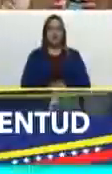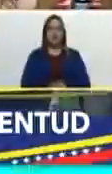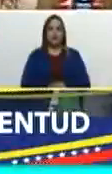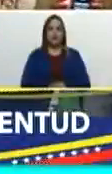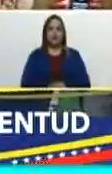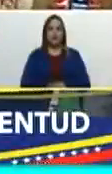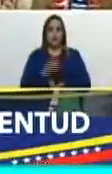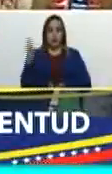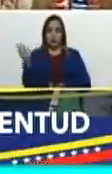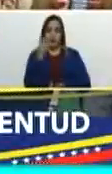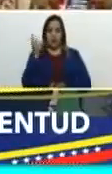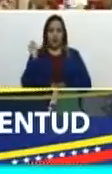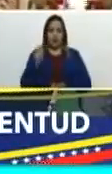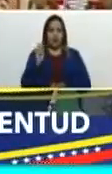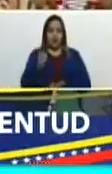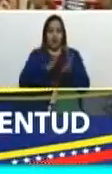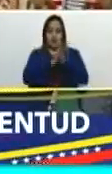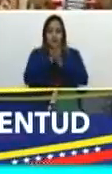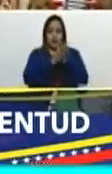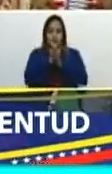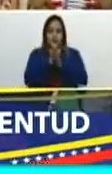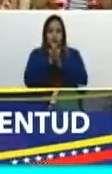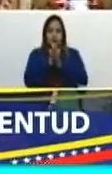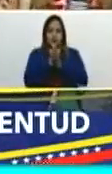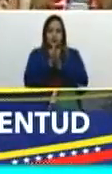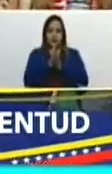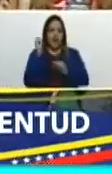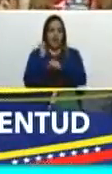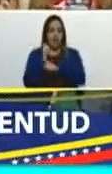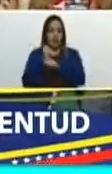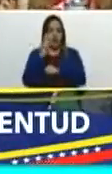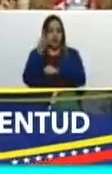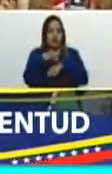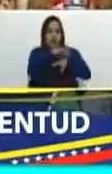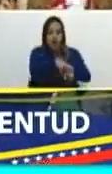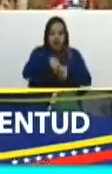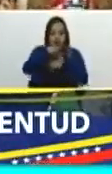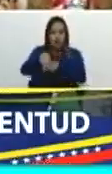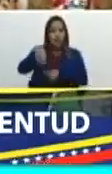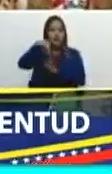En cuarto lugar, el emprendimiento, el empleo y la agricultura.